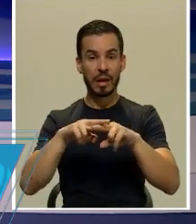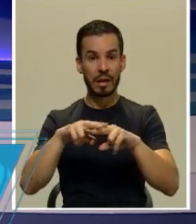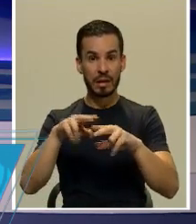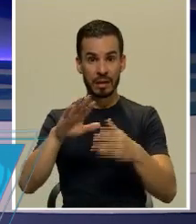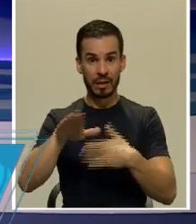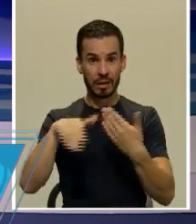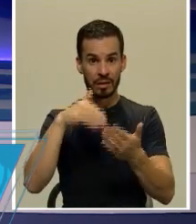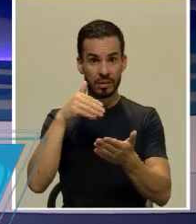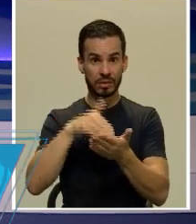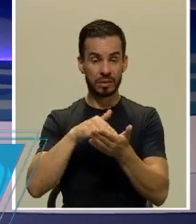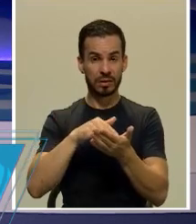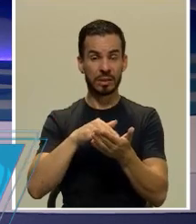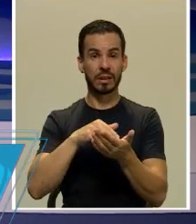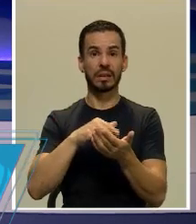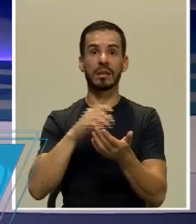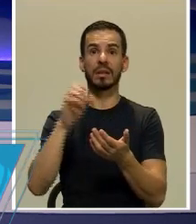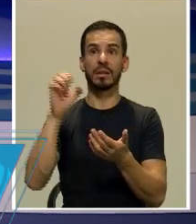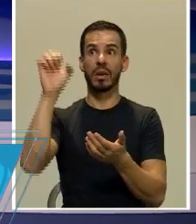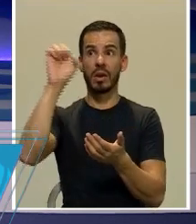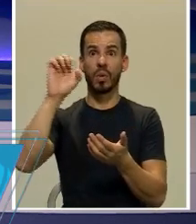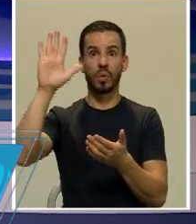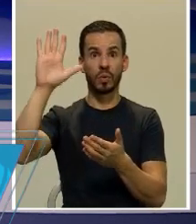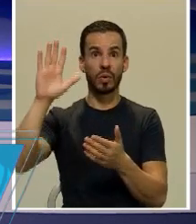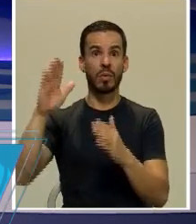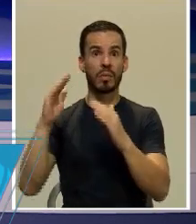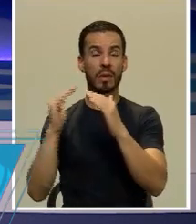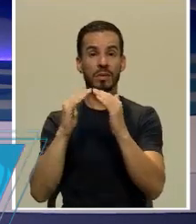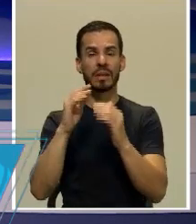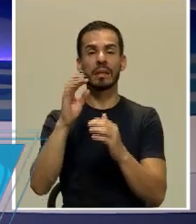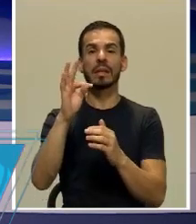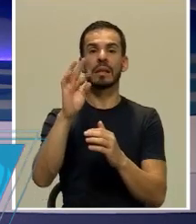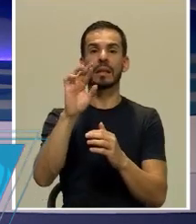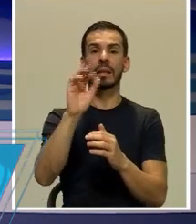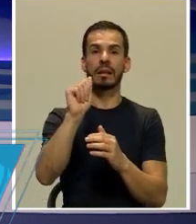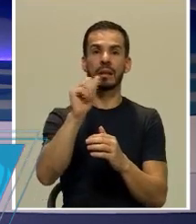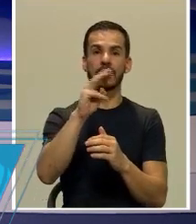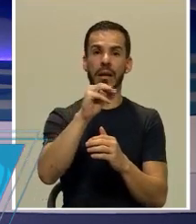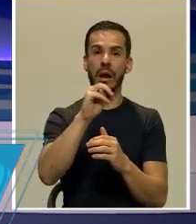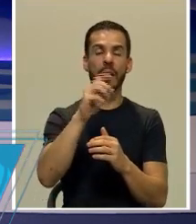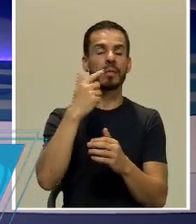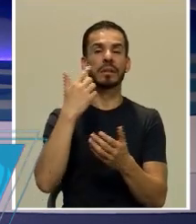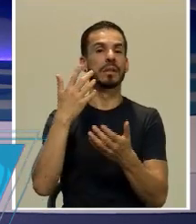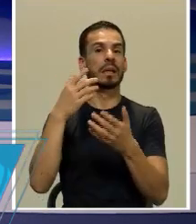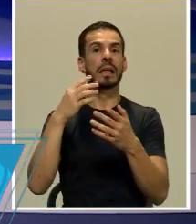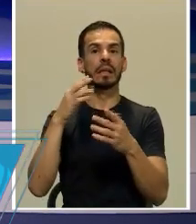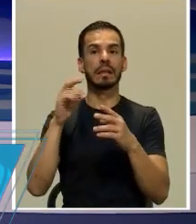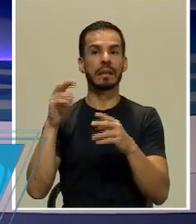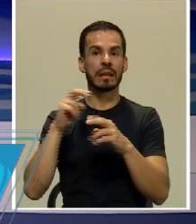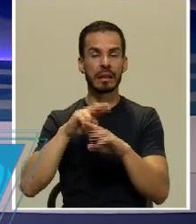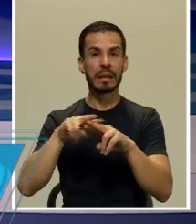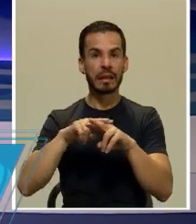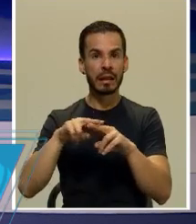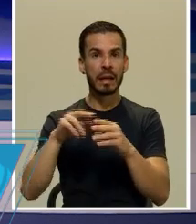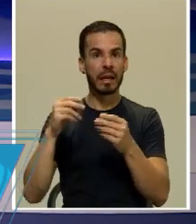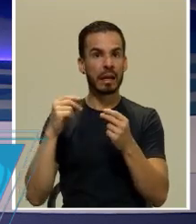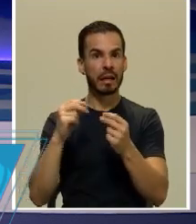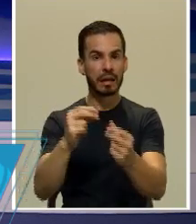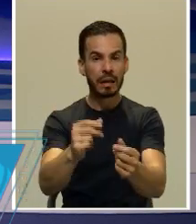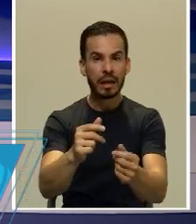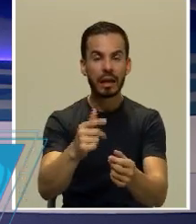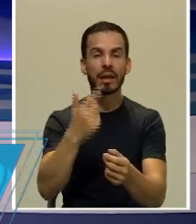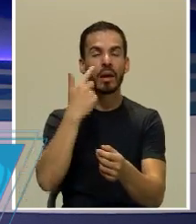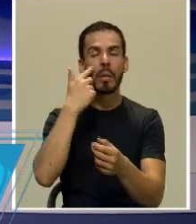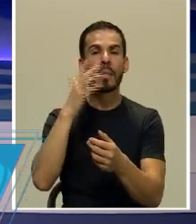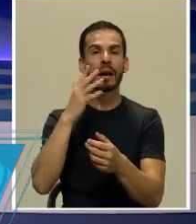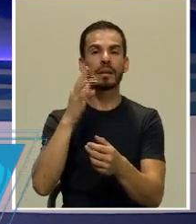en los centros de ciudades europeas, eso es un tram, es decir, es un tren ligero, casi como se parece a